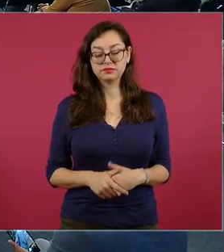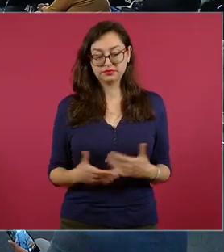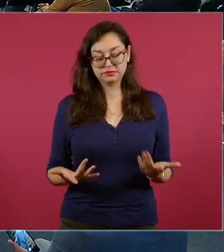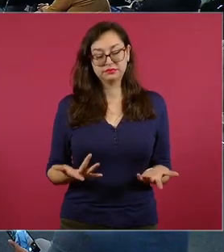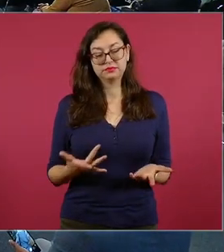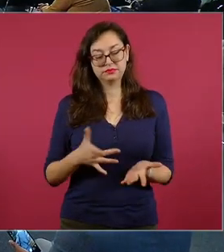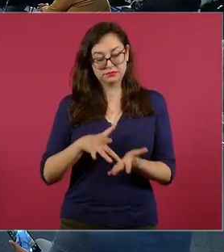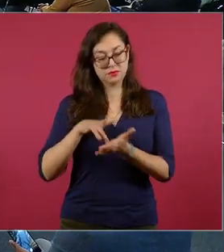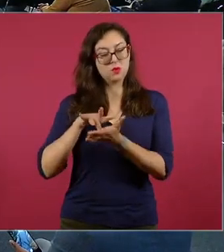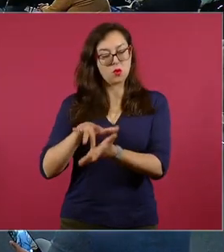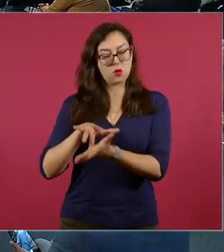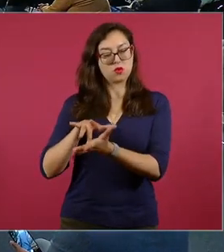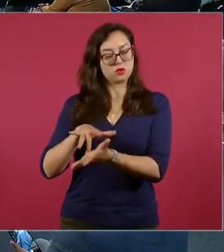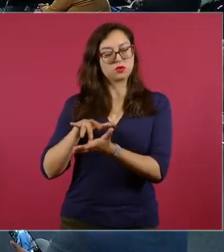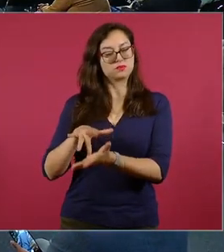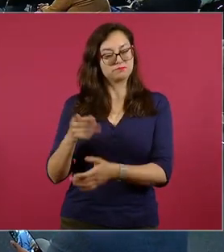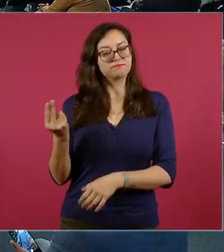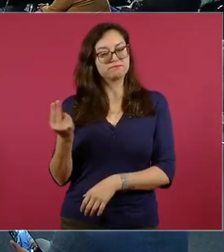apoyarla. Y lo mismo,